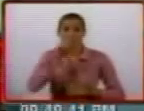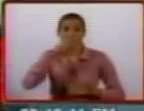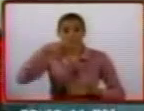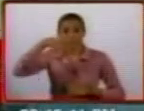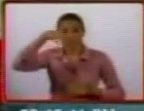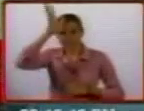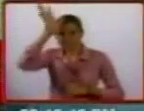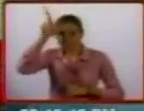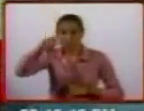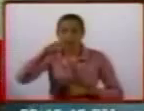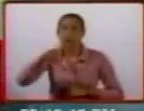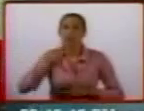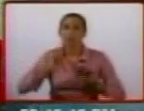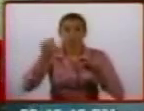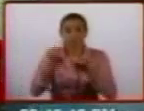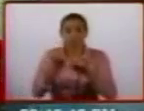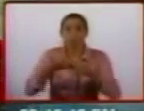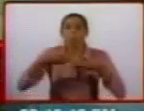Camarada